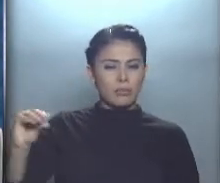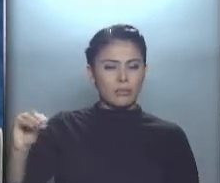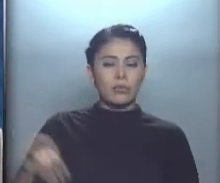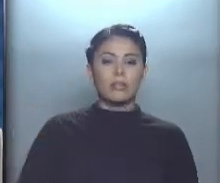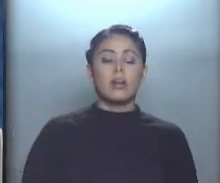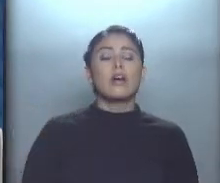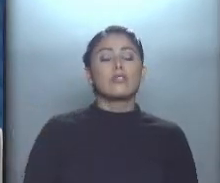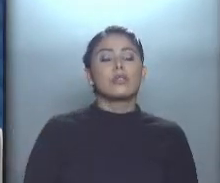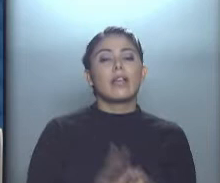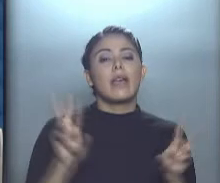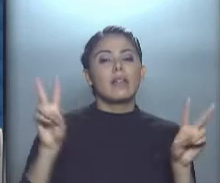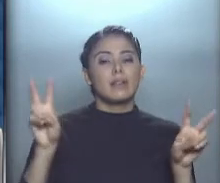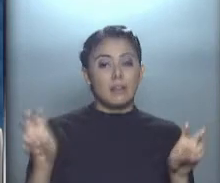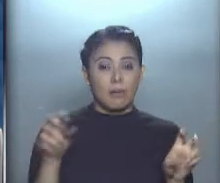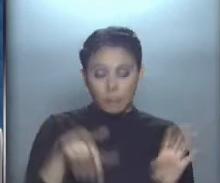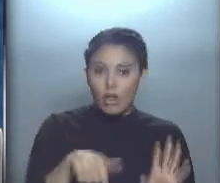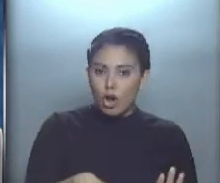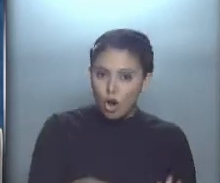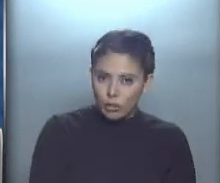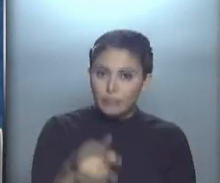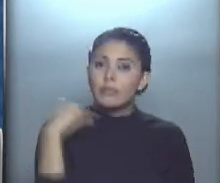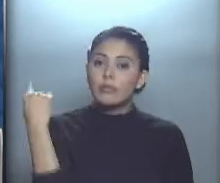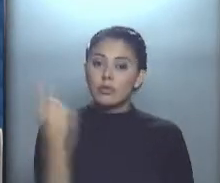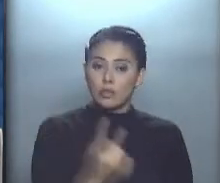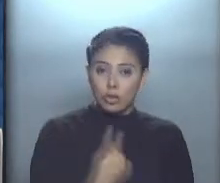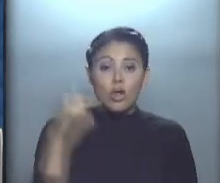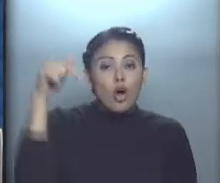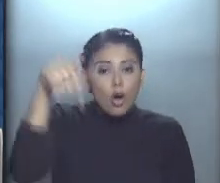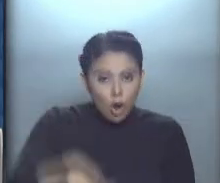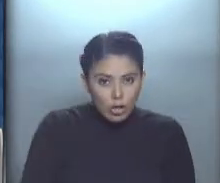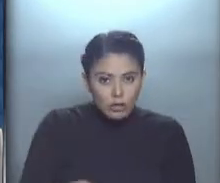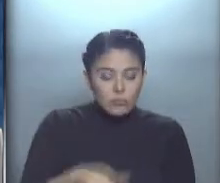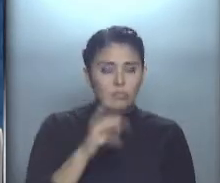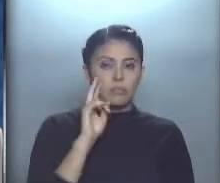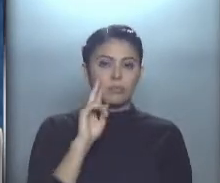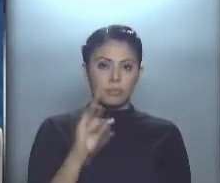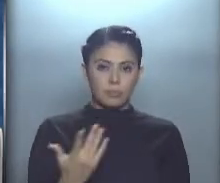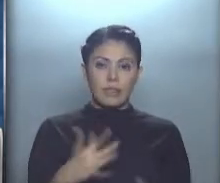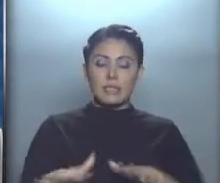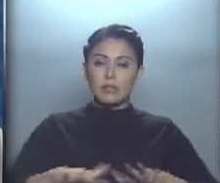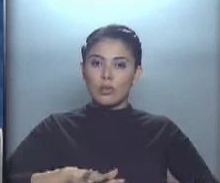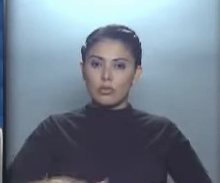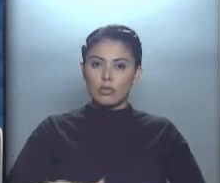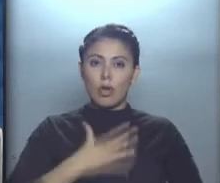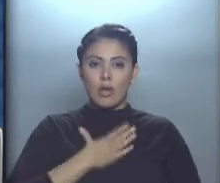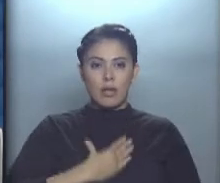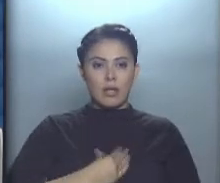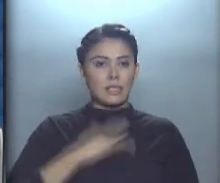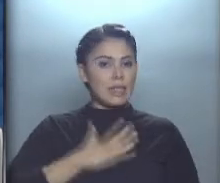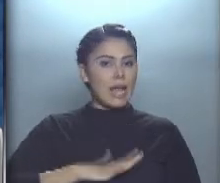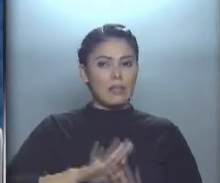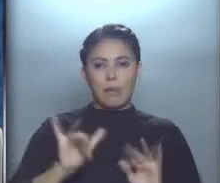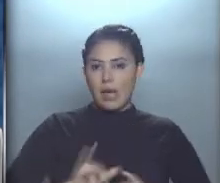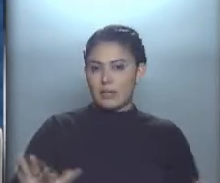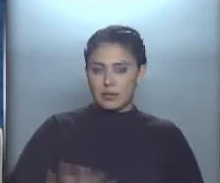Respecto al tema de los... Hoy, nosotros hoy observamos clima de paz y tranquilidad en